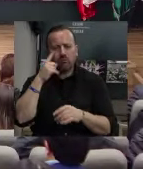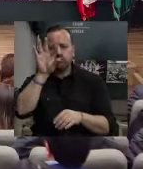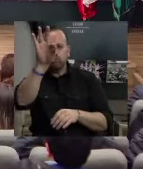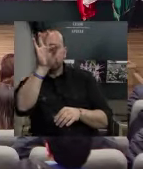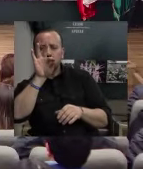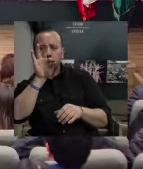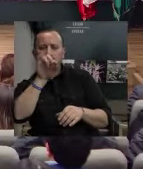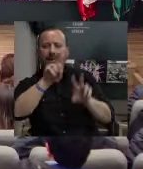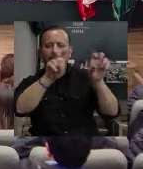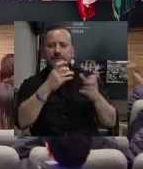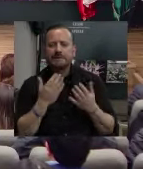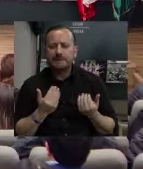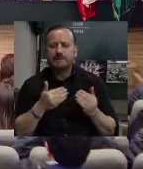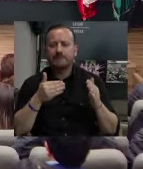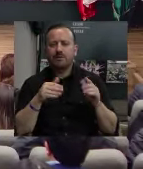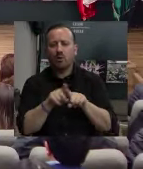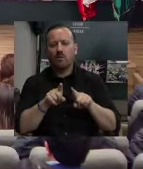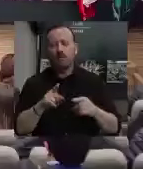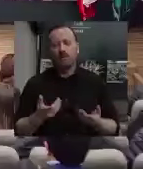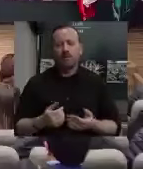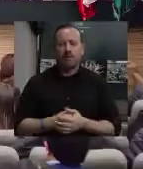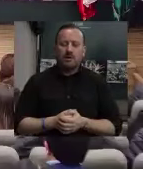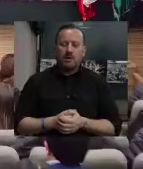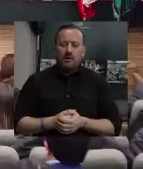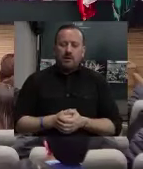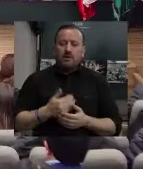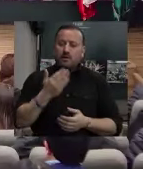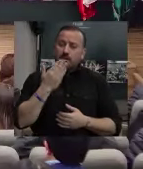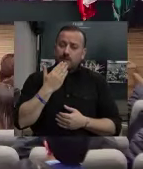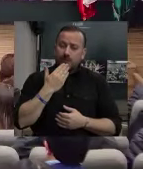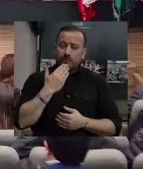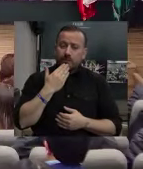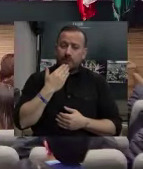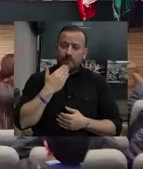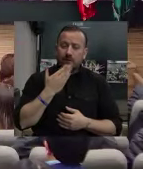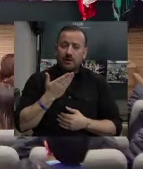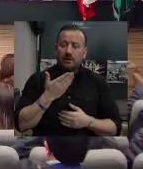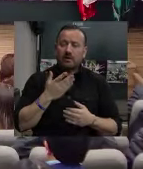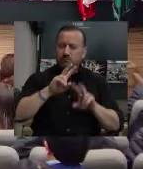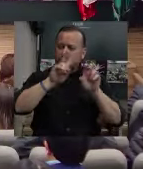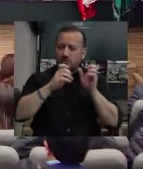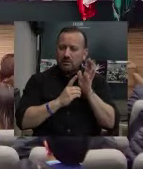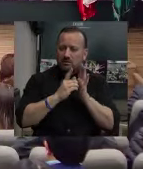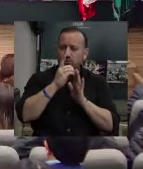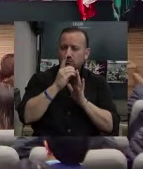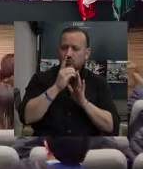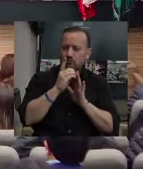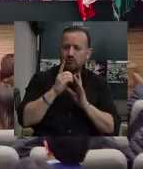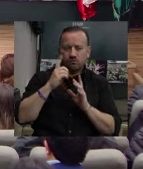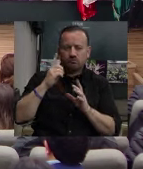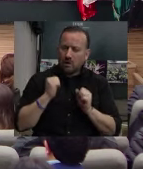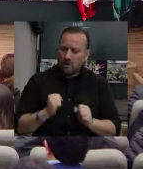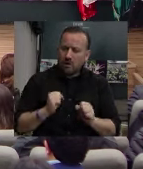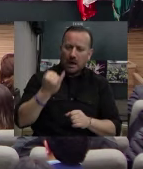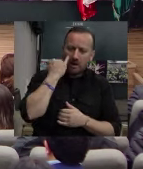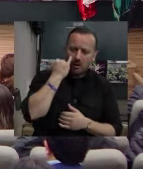necesario para alguien eh También e por supuesto en el desarrollo de las capacidades institucionales y acá